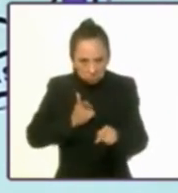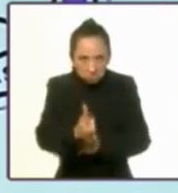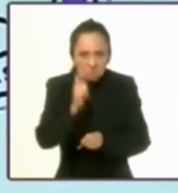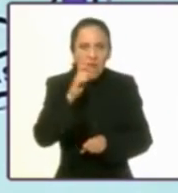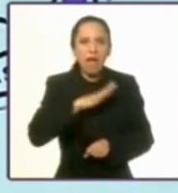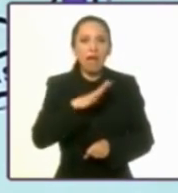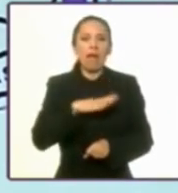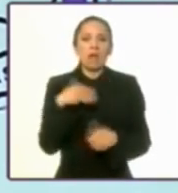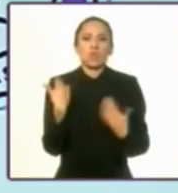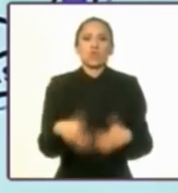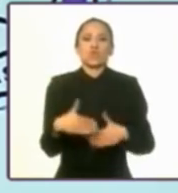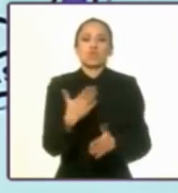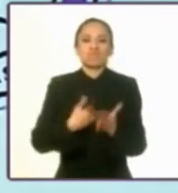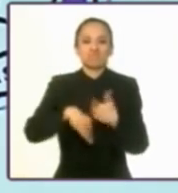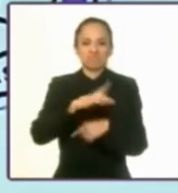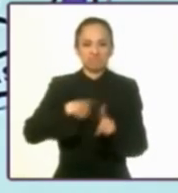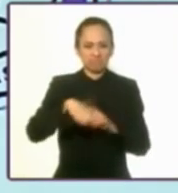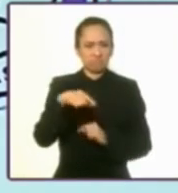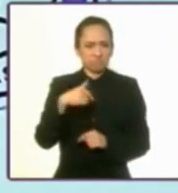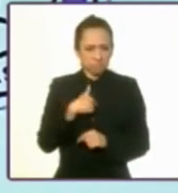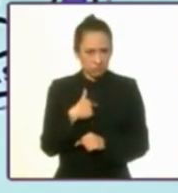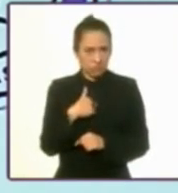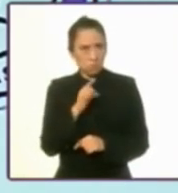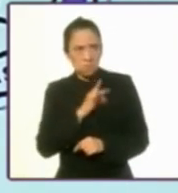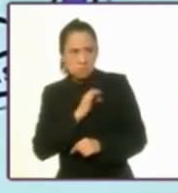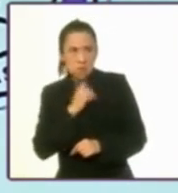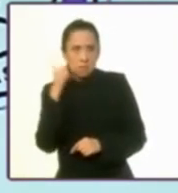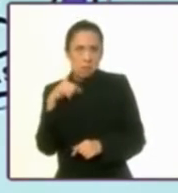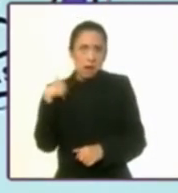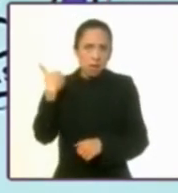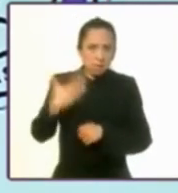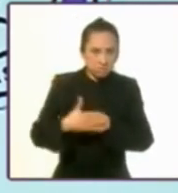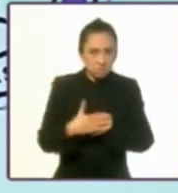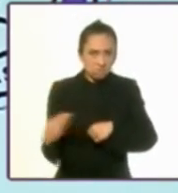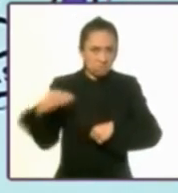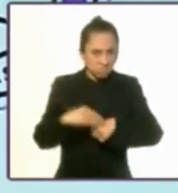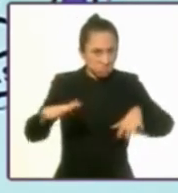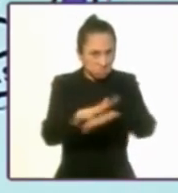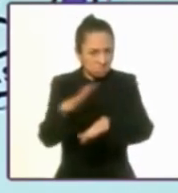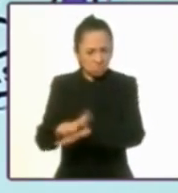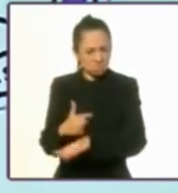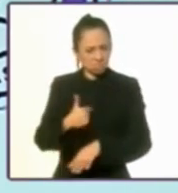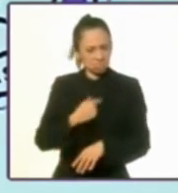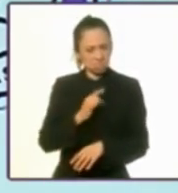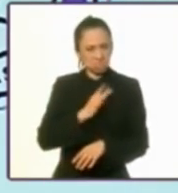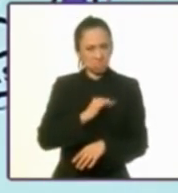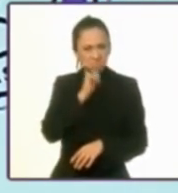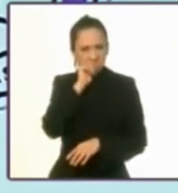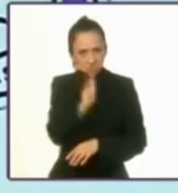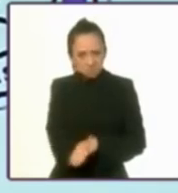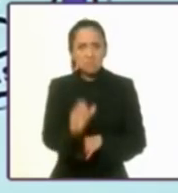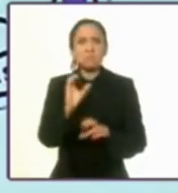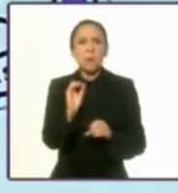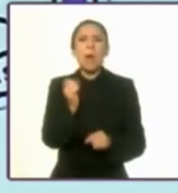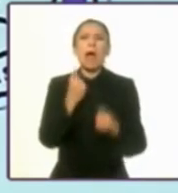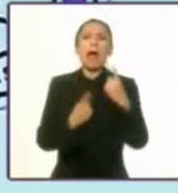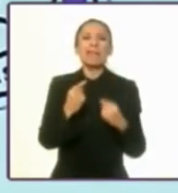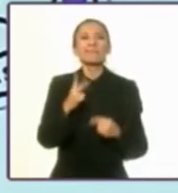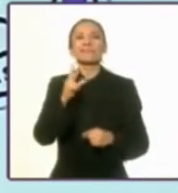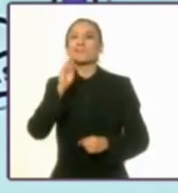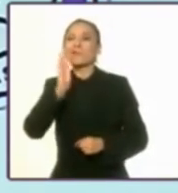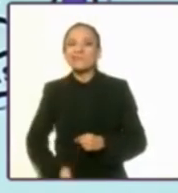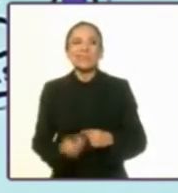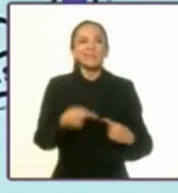llevar a cabo los cambios que son necesarios ni de eliminar todas las resistencias que se van a presentar